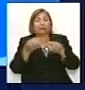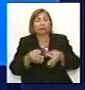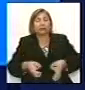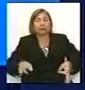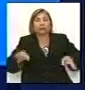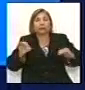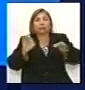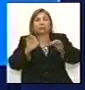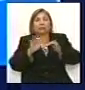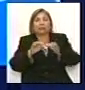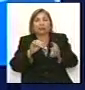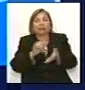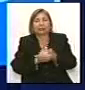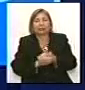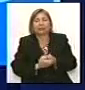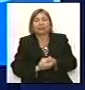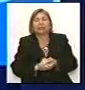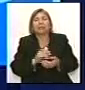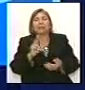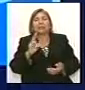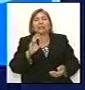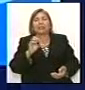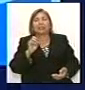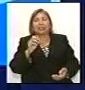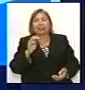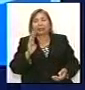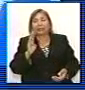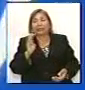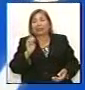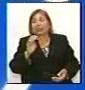importancia y preparativos del Bicentenario de la Independencia.